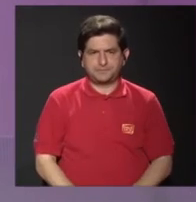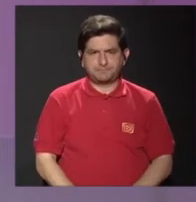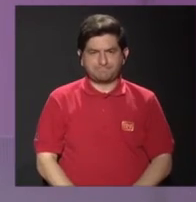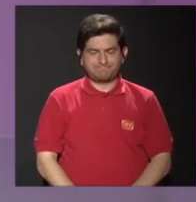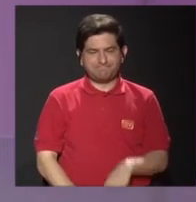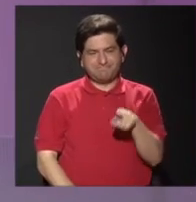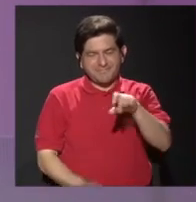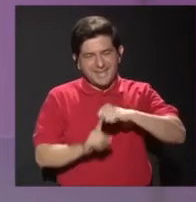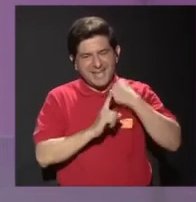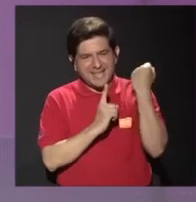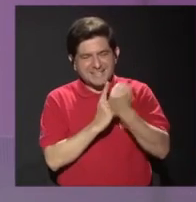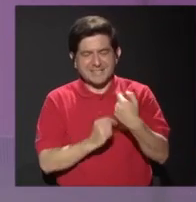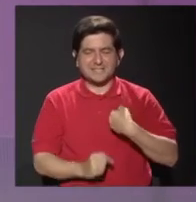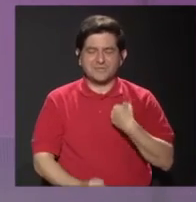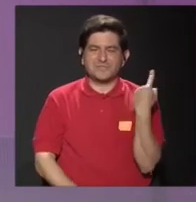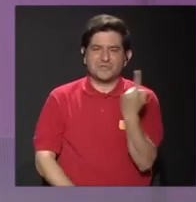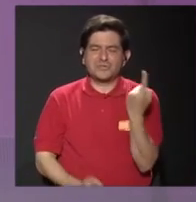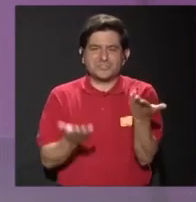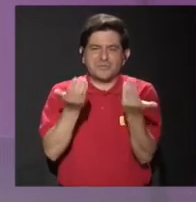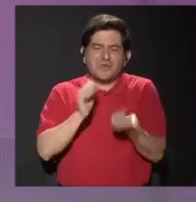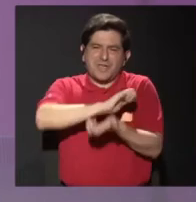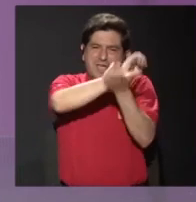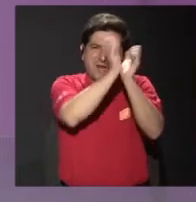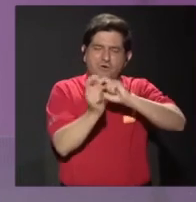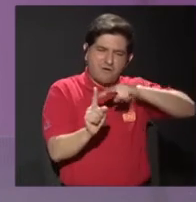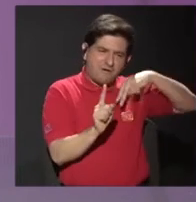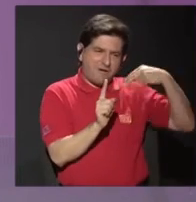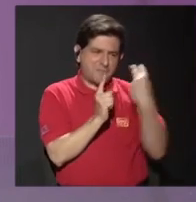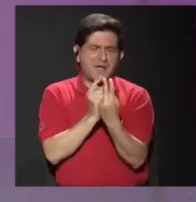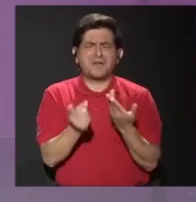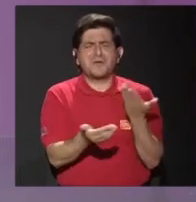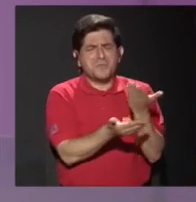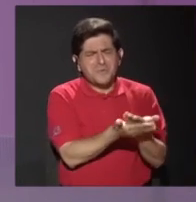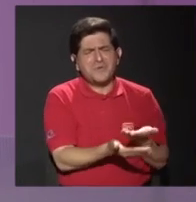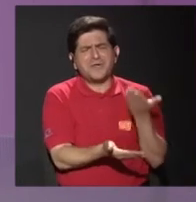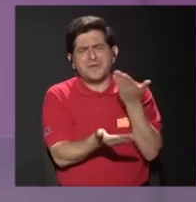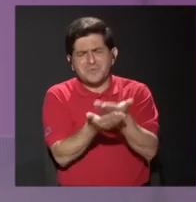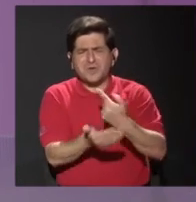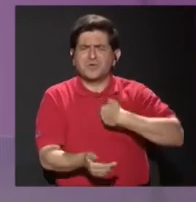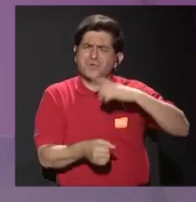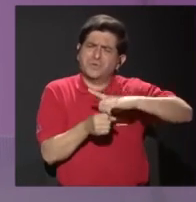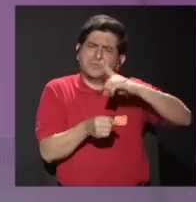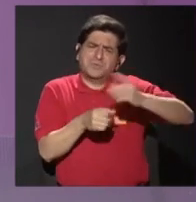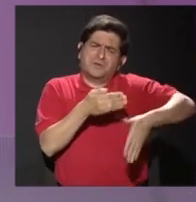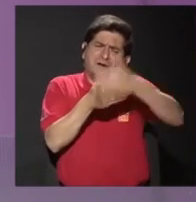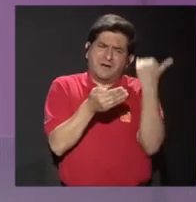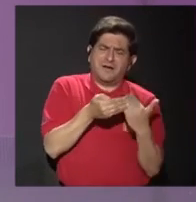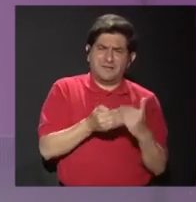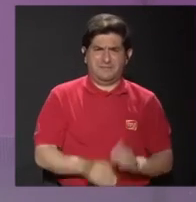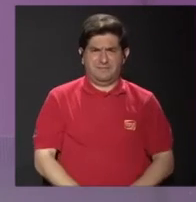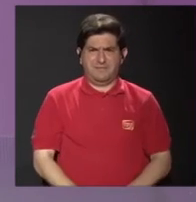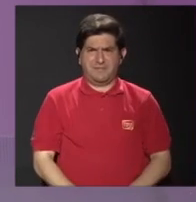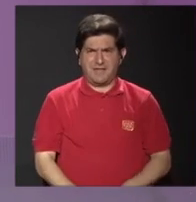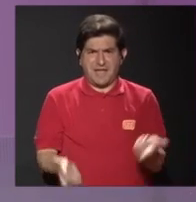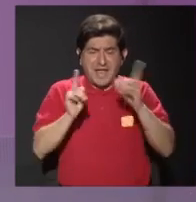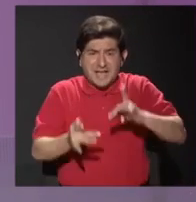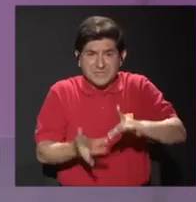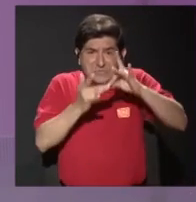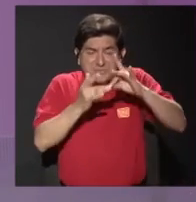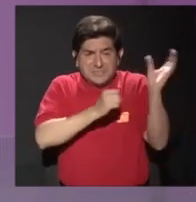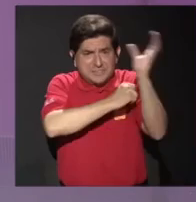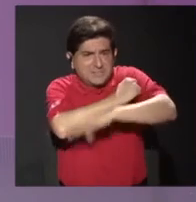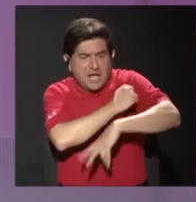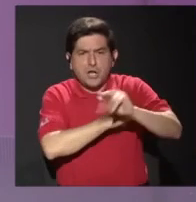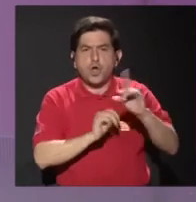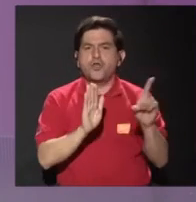realmente yo siempre he querido cambiarlo y paradigma y lo propuse muchas veces cuando era legisladora que en lugar de ser una excepción de la pena